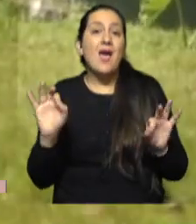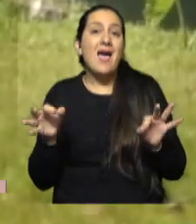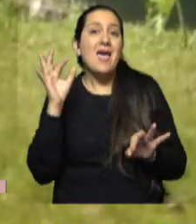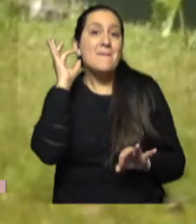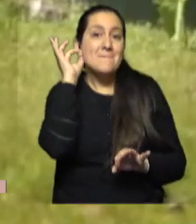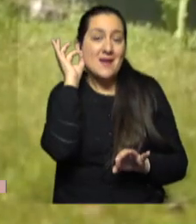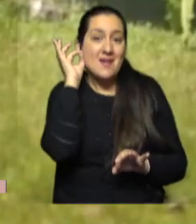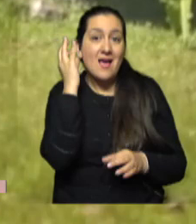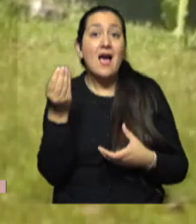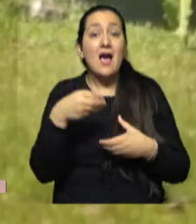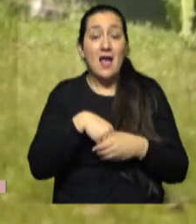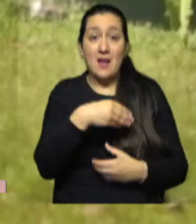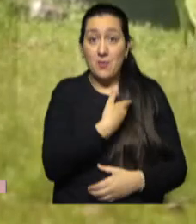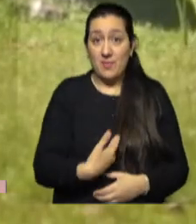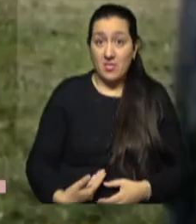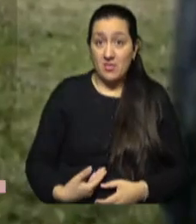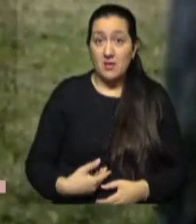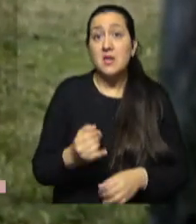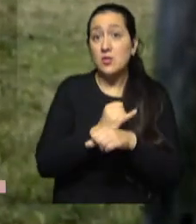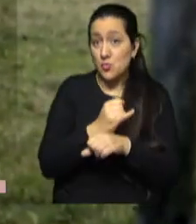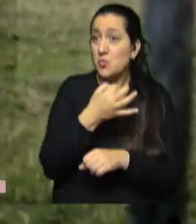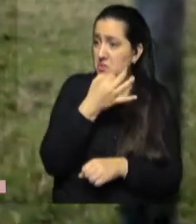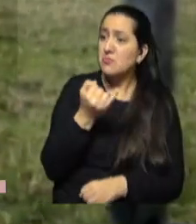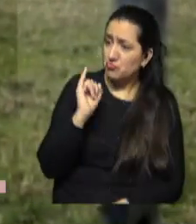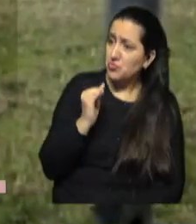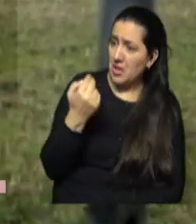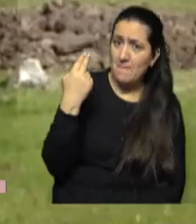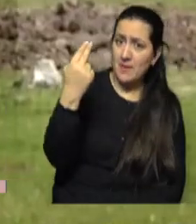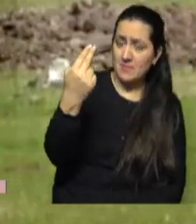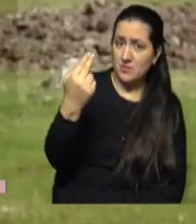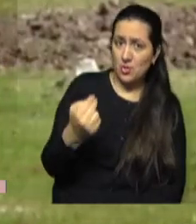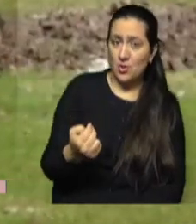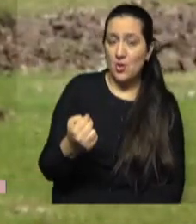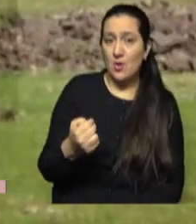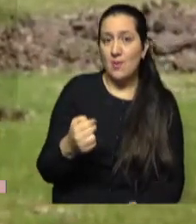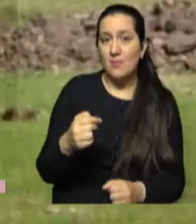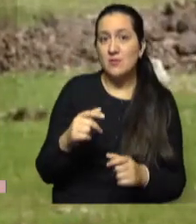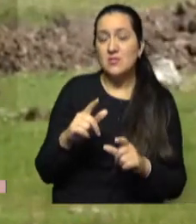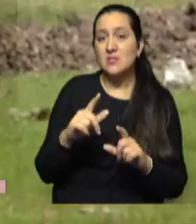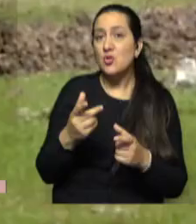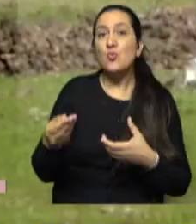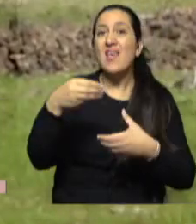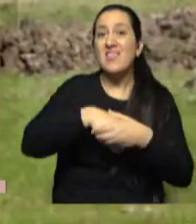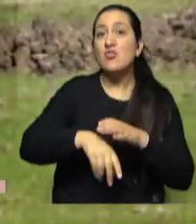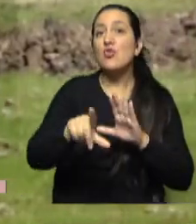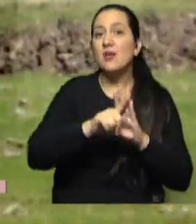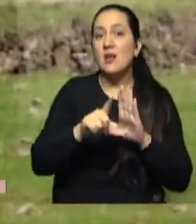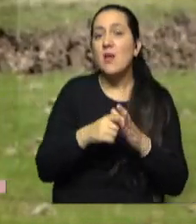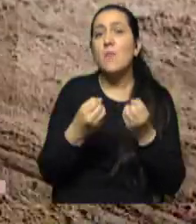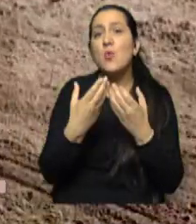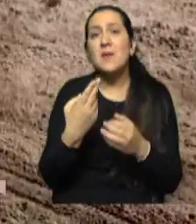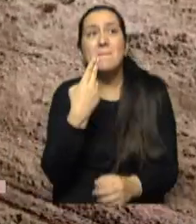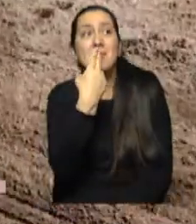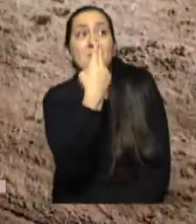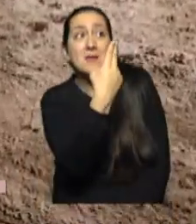y el Instituto le contesta sí tiene permiso ahora Si no tuviera dentro de la ley Por qué le